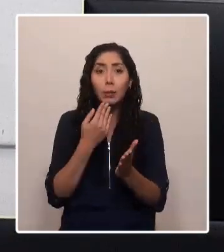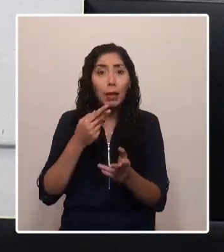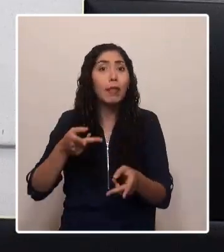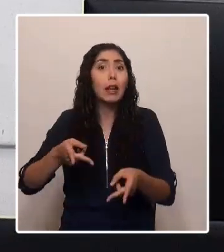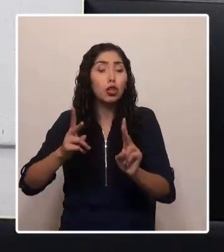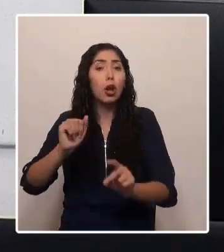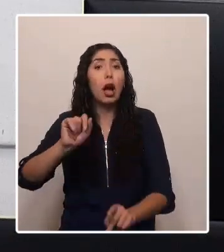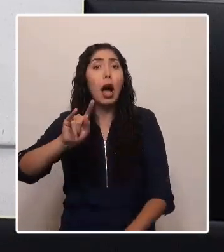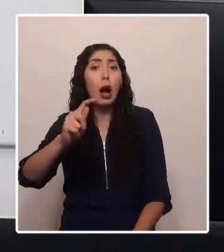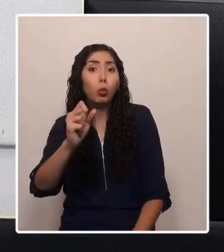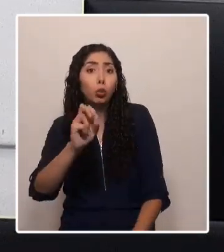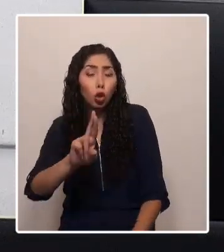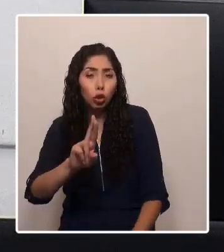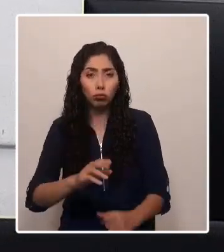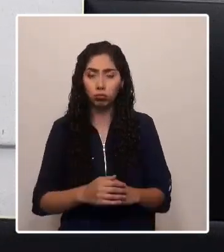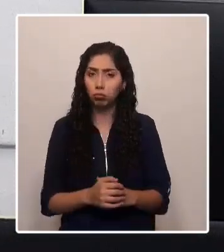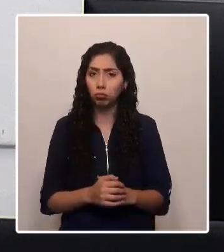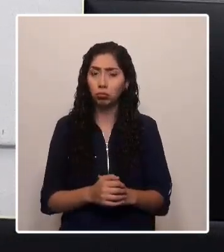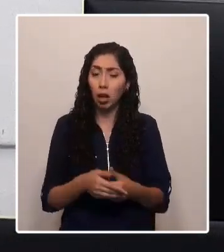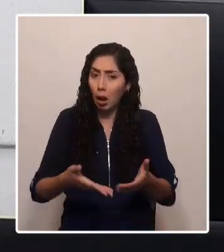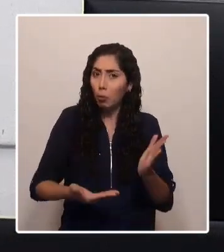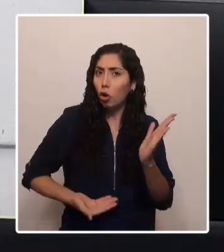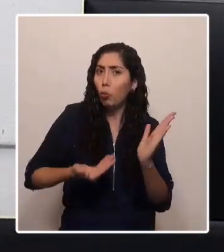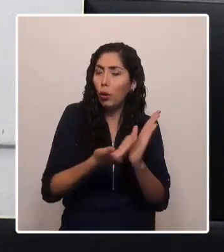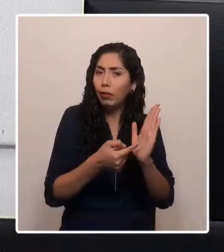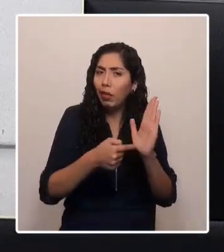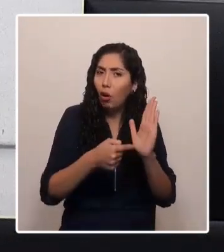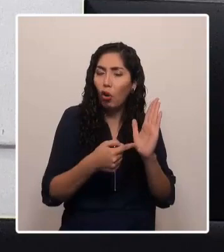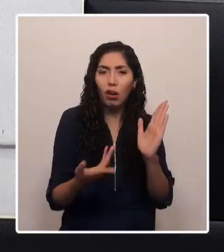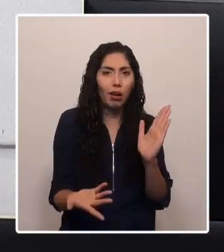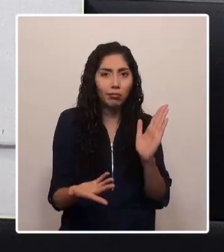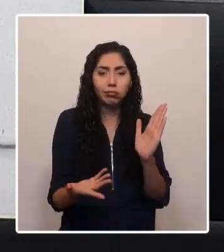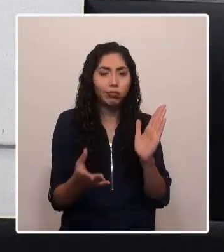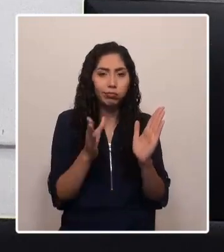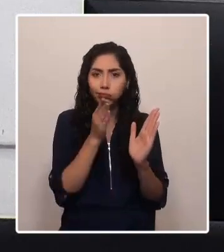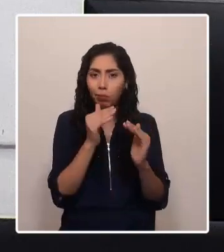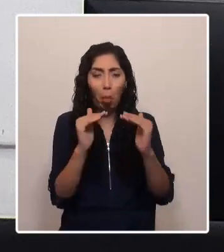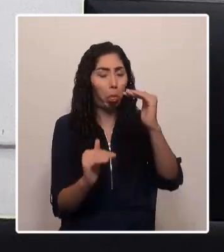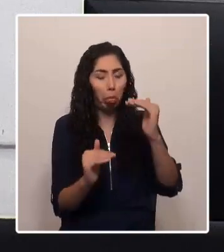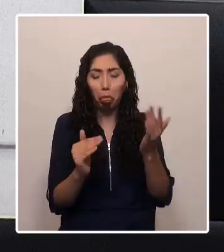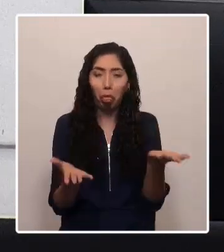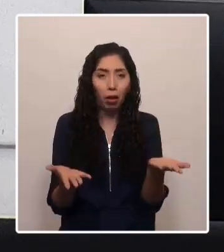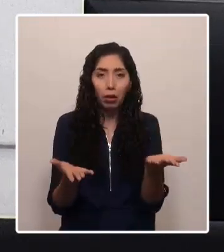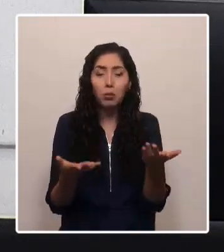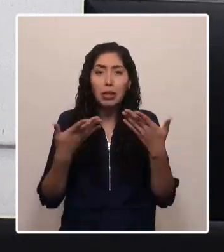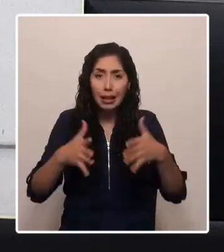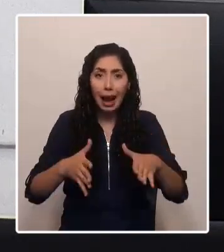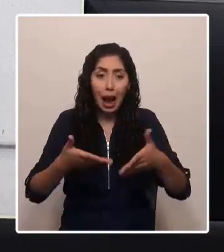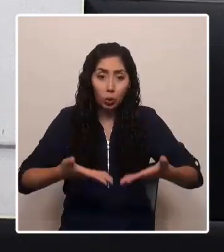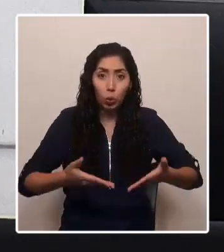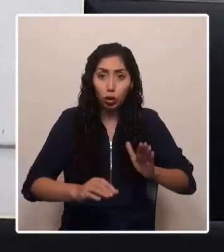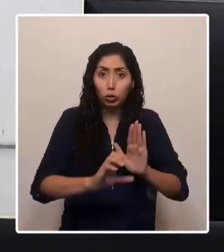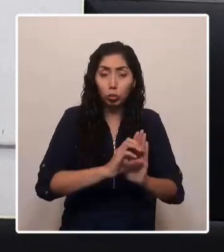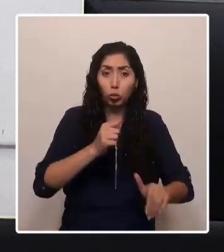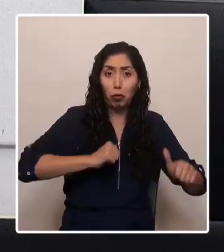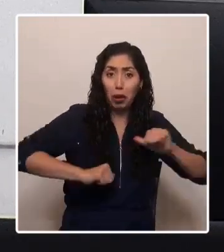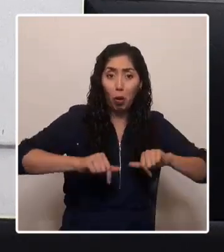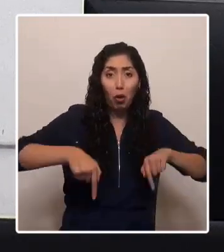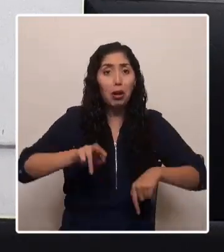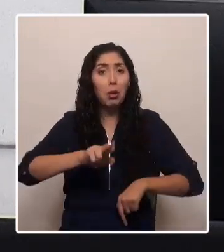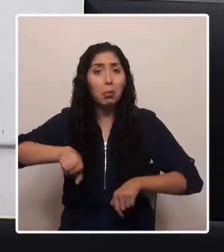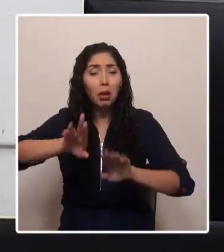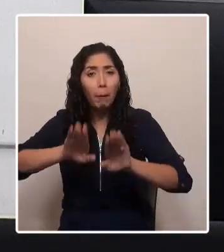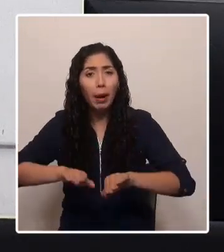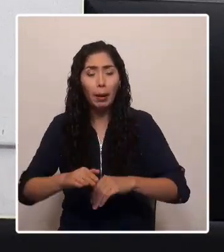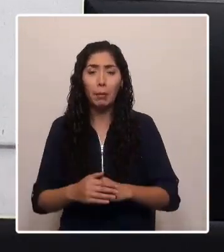esta propuesta profundiza el tratamiento desequilibrado del derecho de autor que ya sufrimos en la actual Constitución. El inciso primero iguala la posición